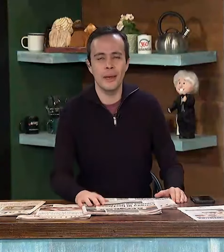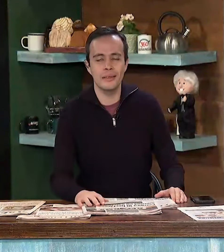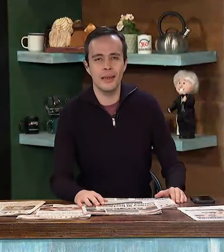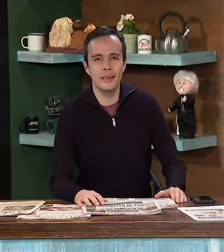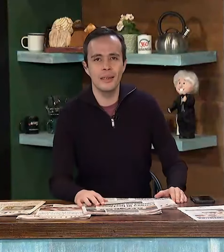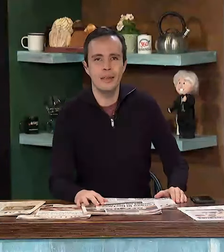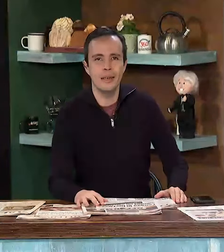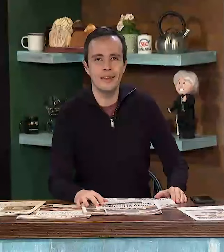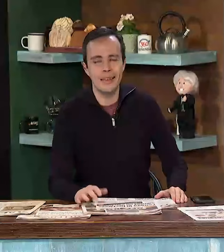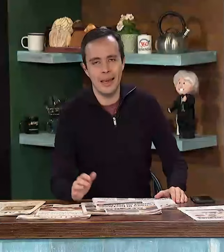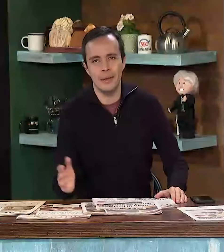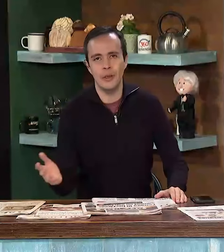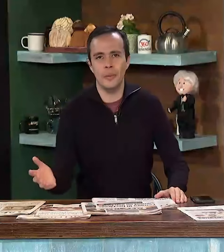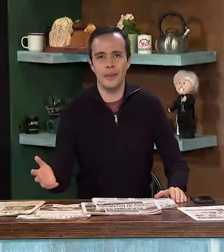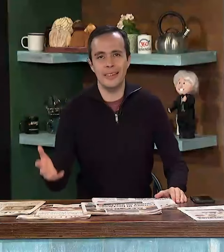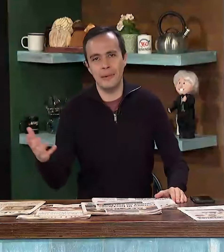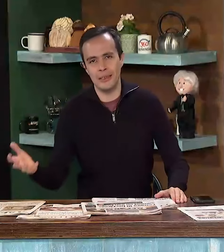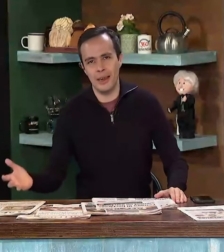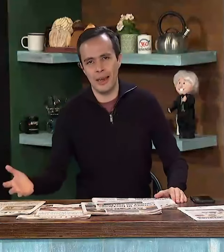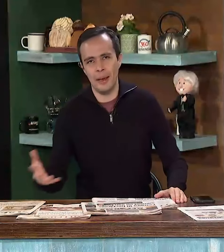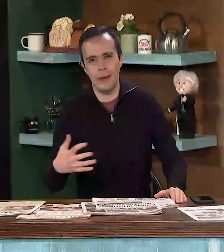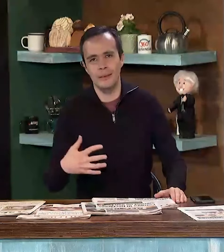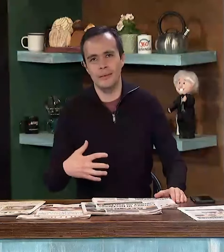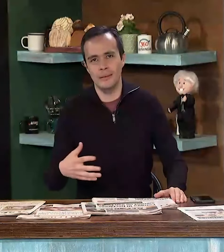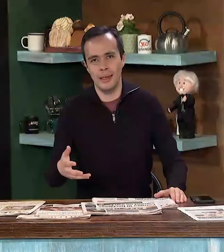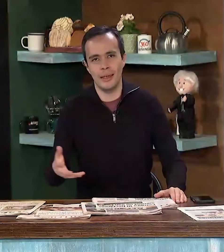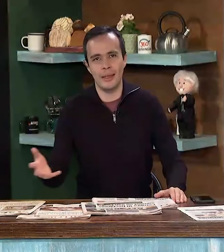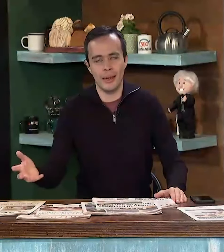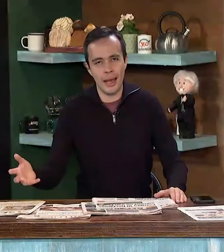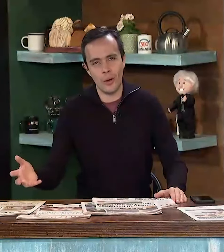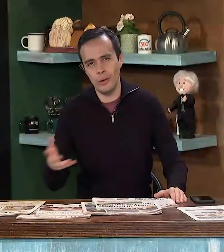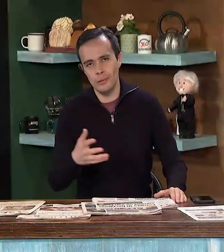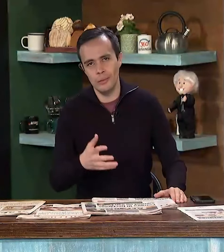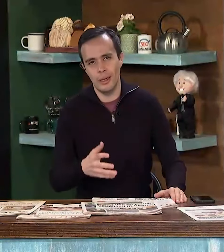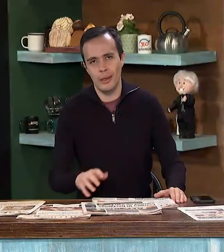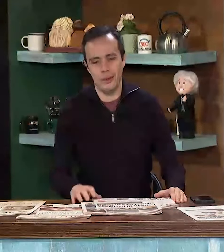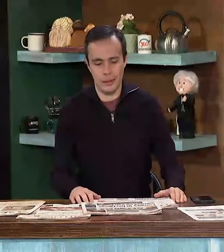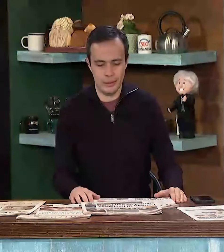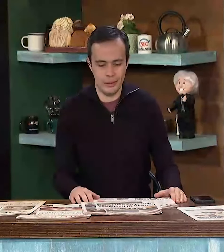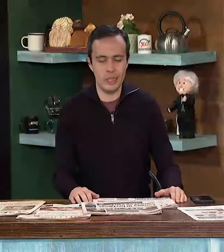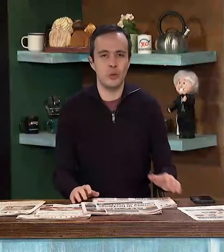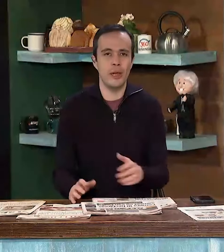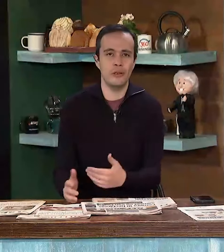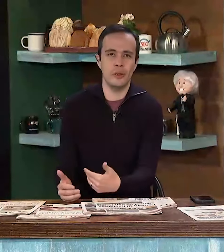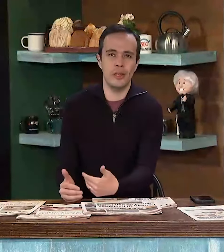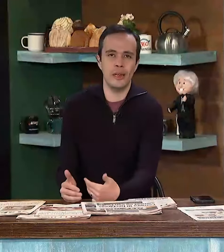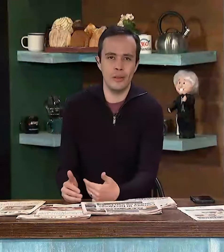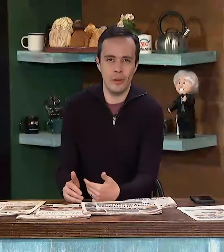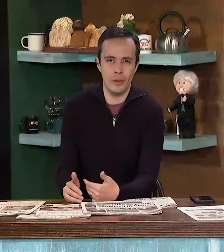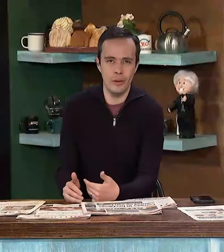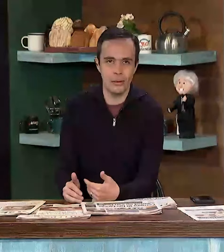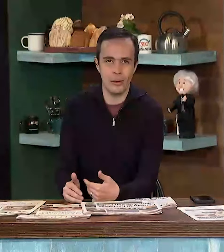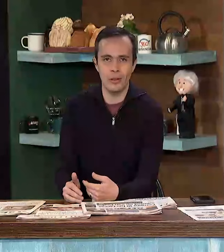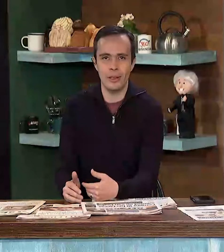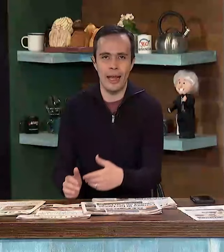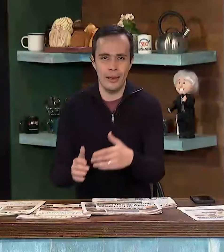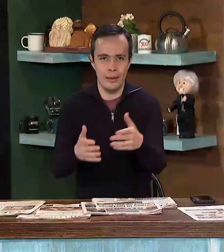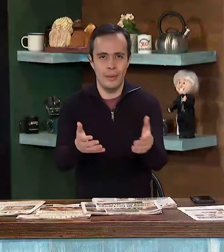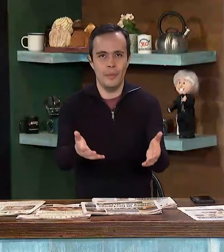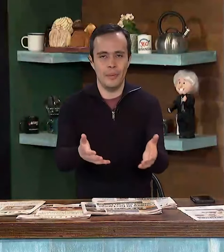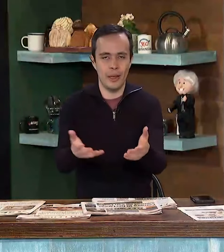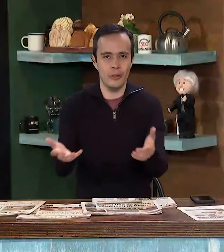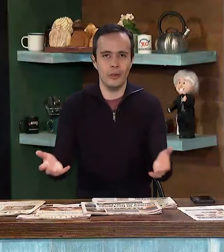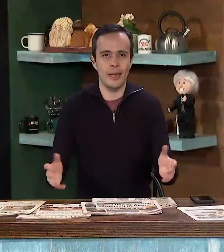a esta empresa dañar el medio ambiente llevarse la grava de Quintana ro eh destruir nuestro territorio con